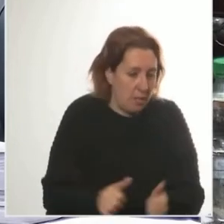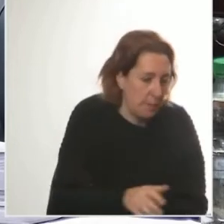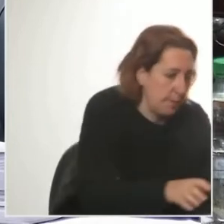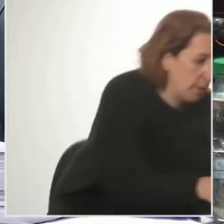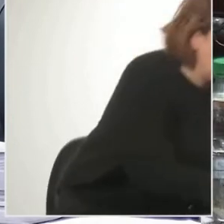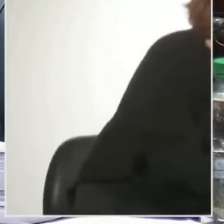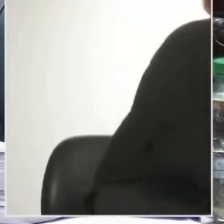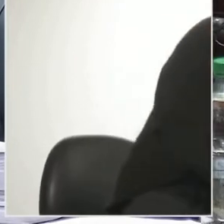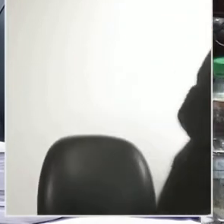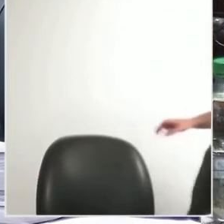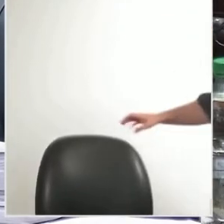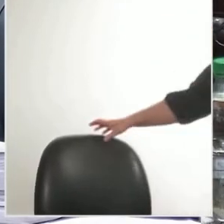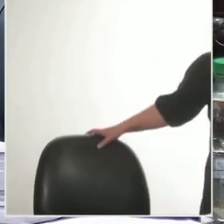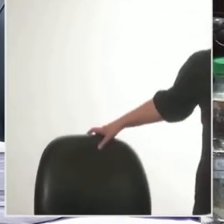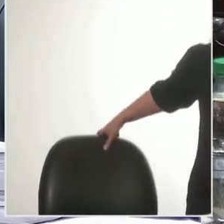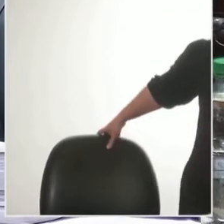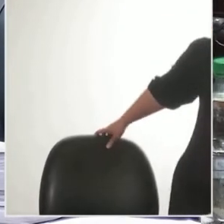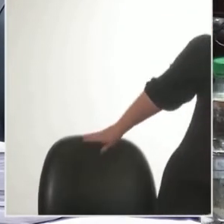avanzar.